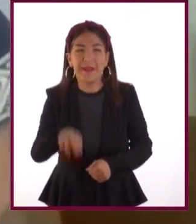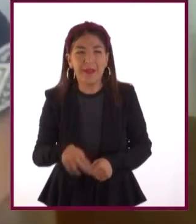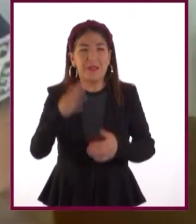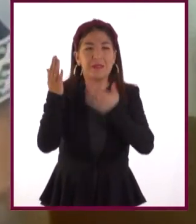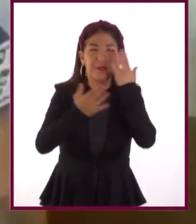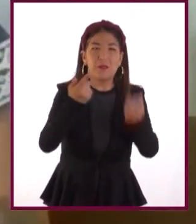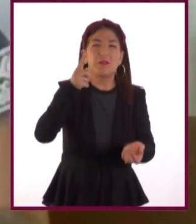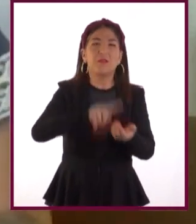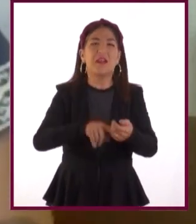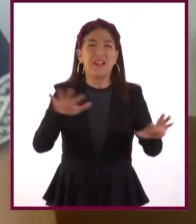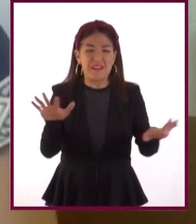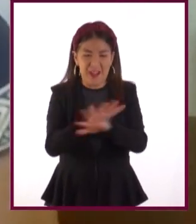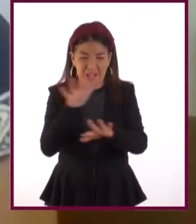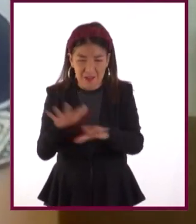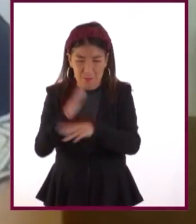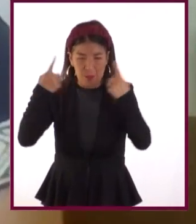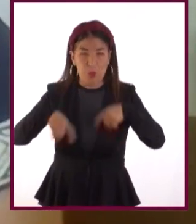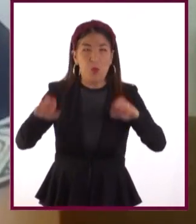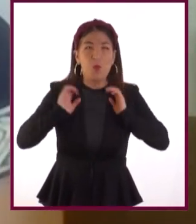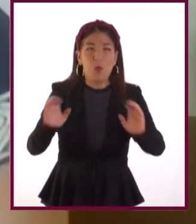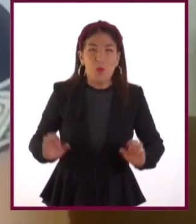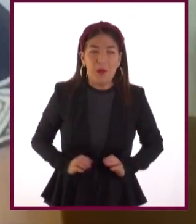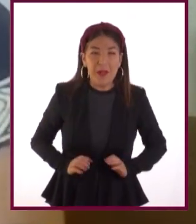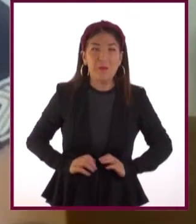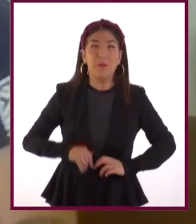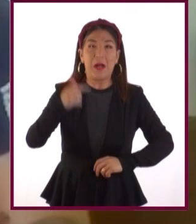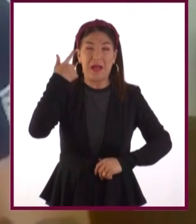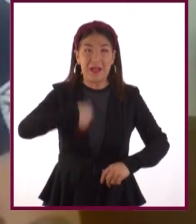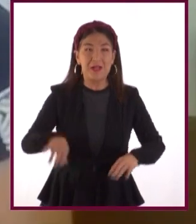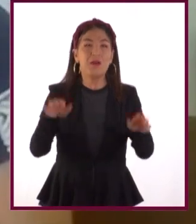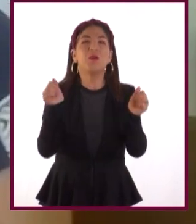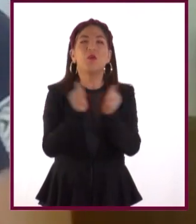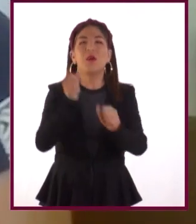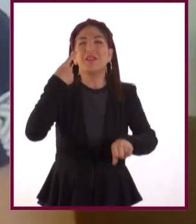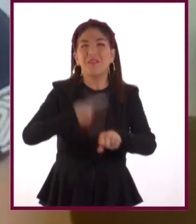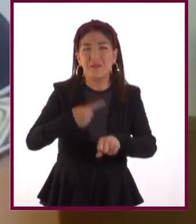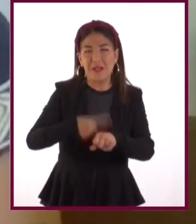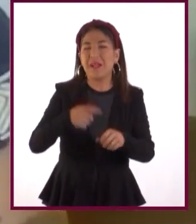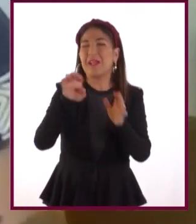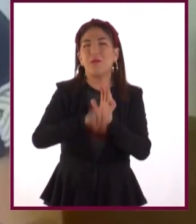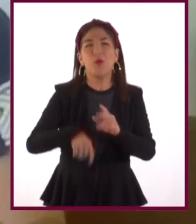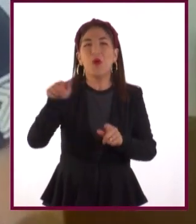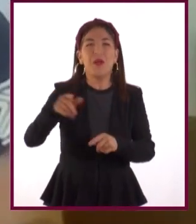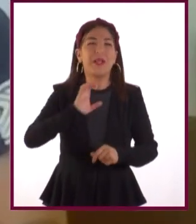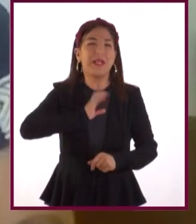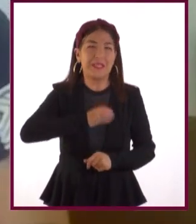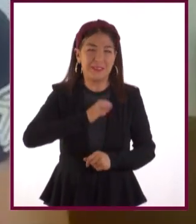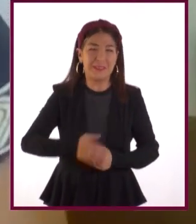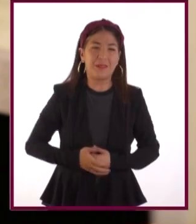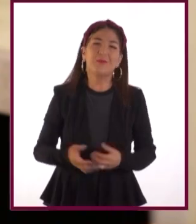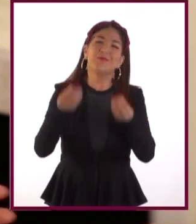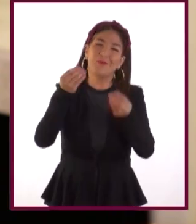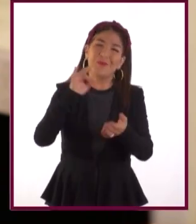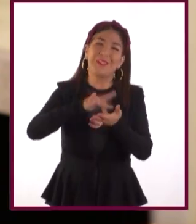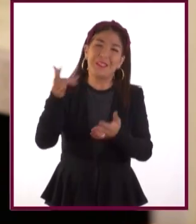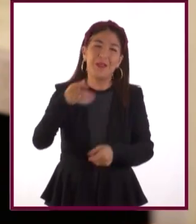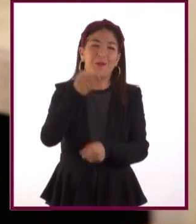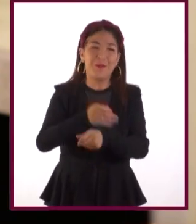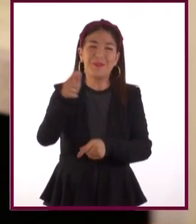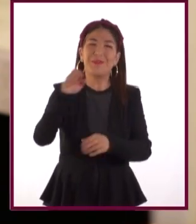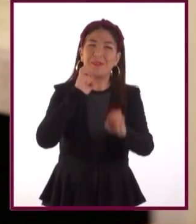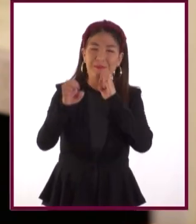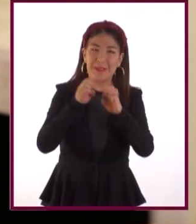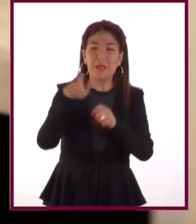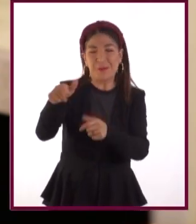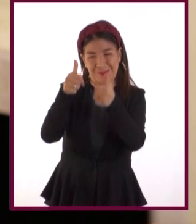y podemos también estudiar las alteraciones que pasan en los genes con enfermedades como el cáncer. Diana, muchas